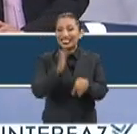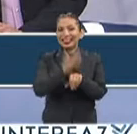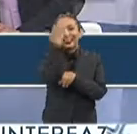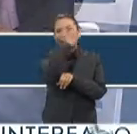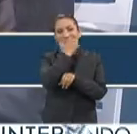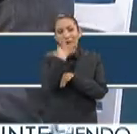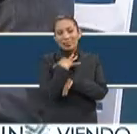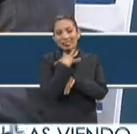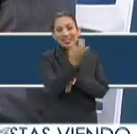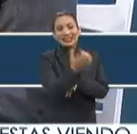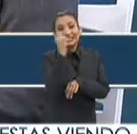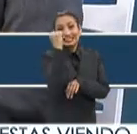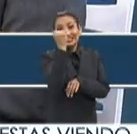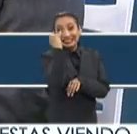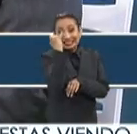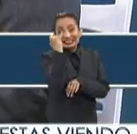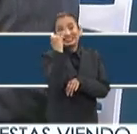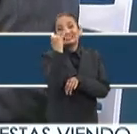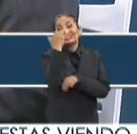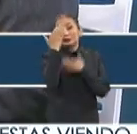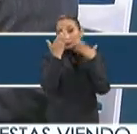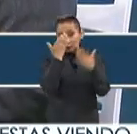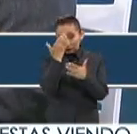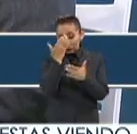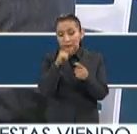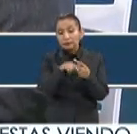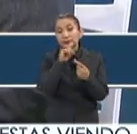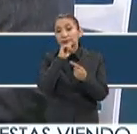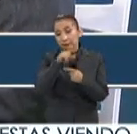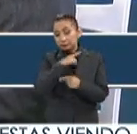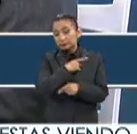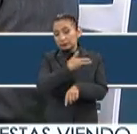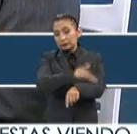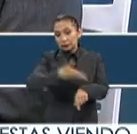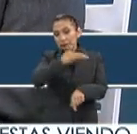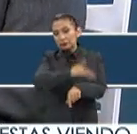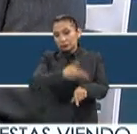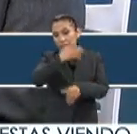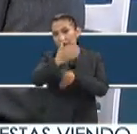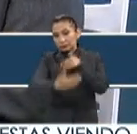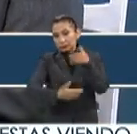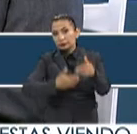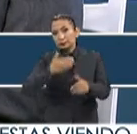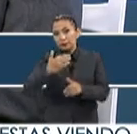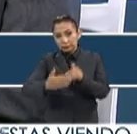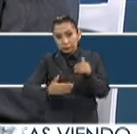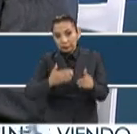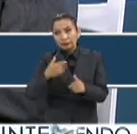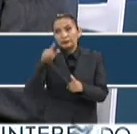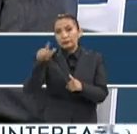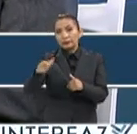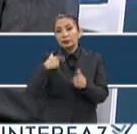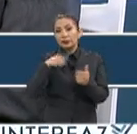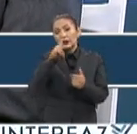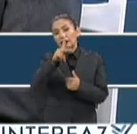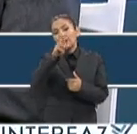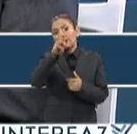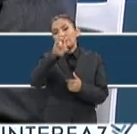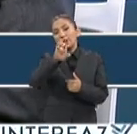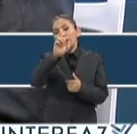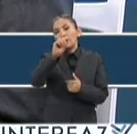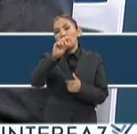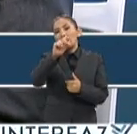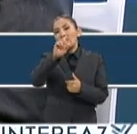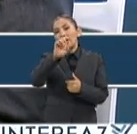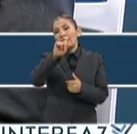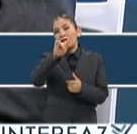de selección. Hay que aprobar también todo un proceso de propedéutico para trabajar